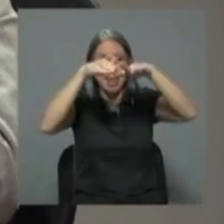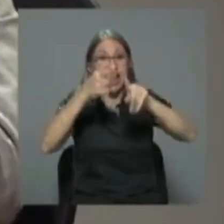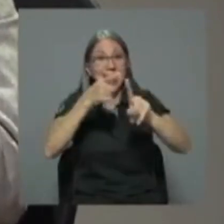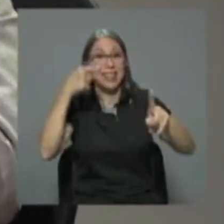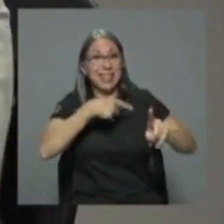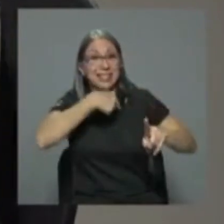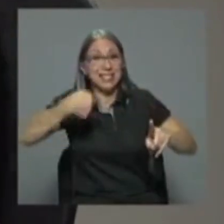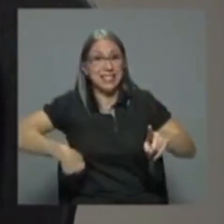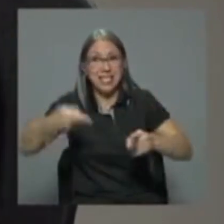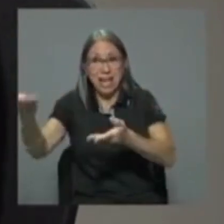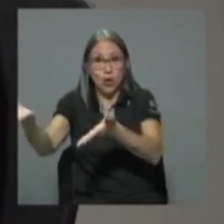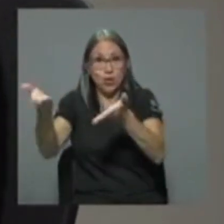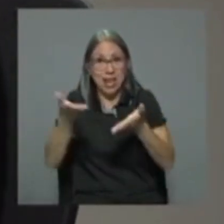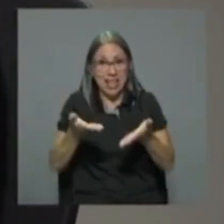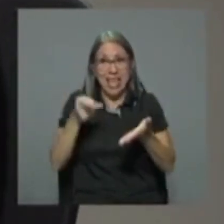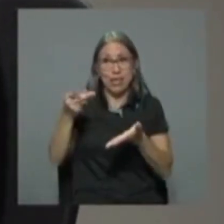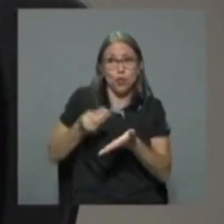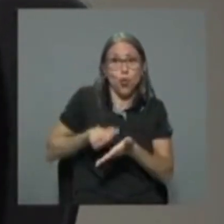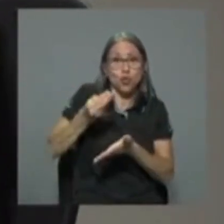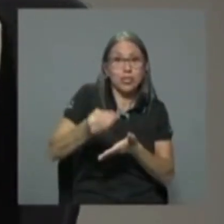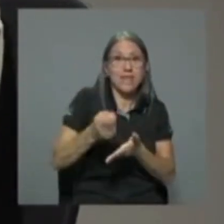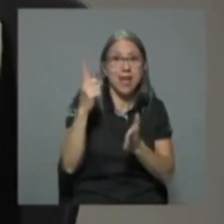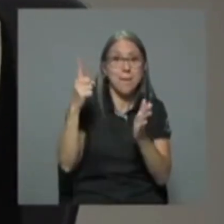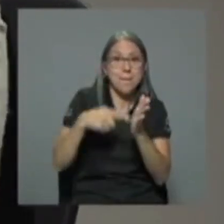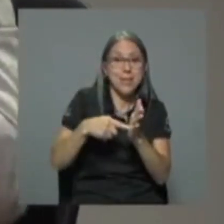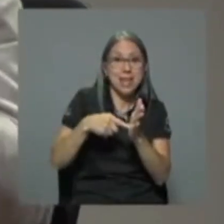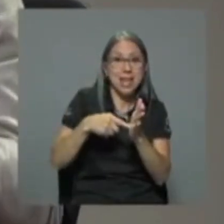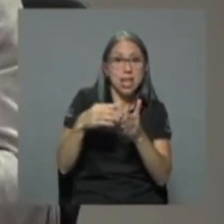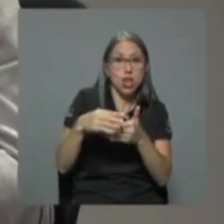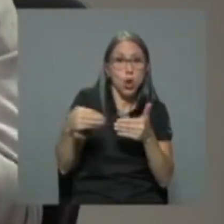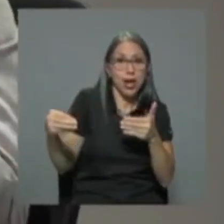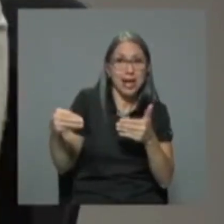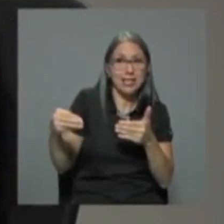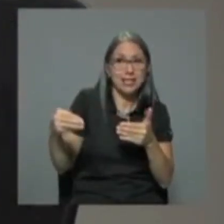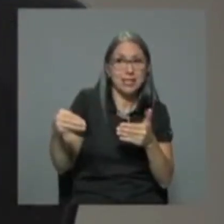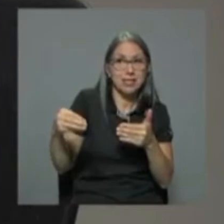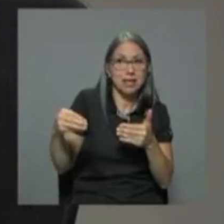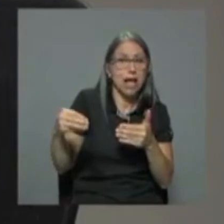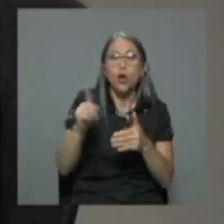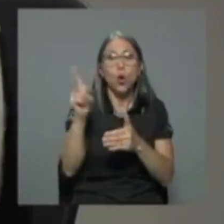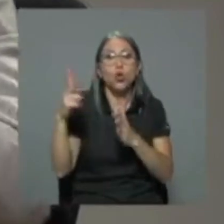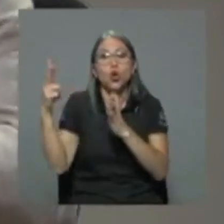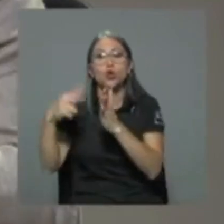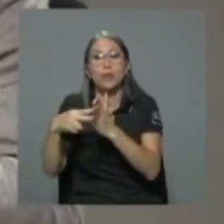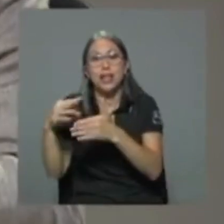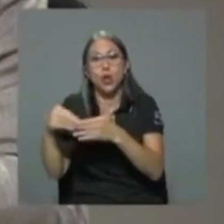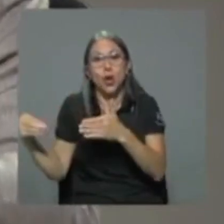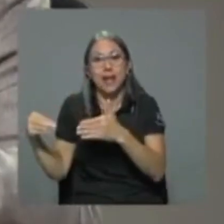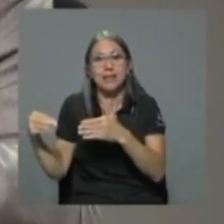$1,000 y el año pasado costaba 18,000. Pasó, perdón, de $2,000 a